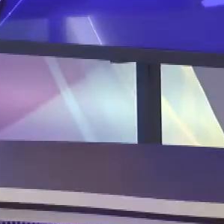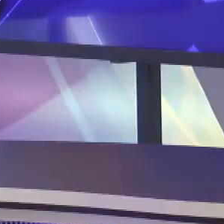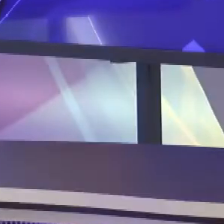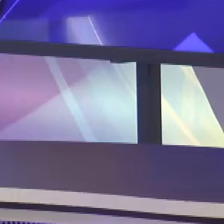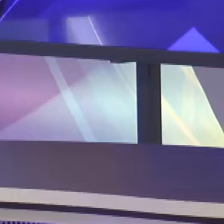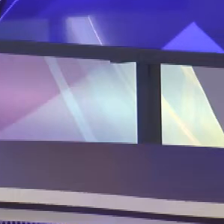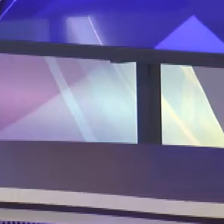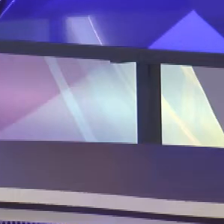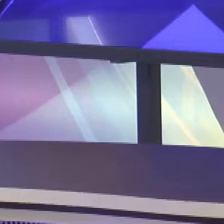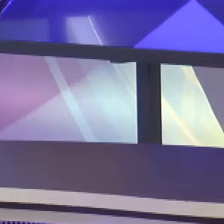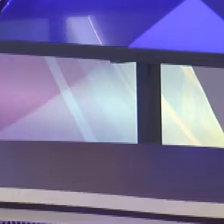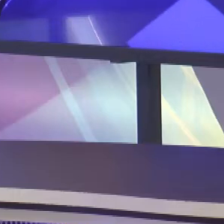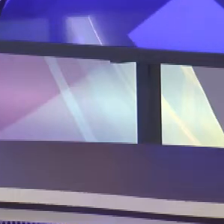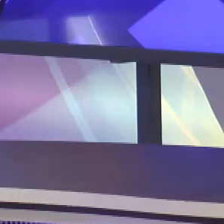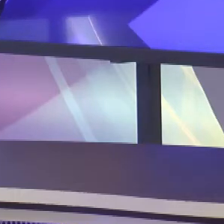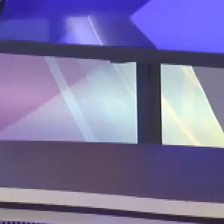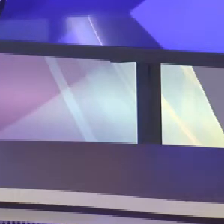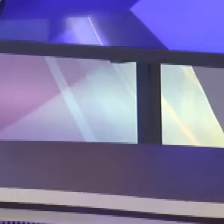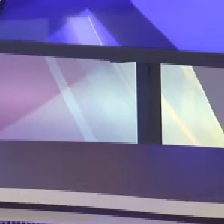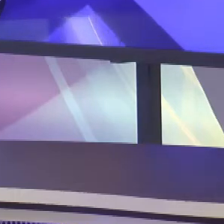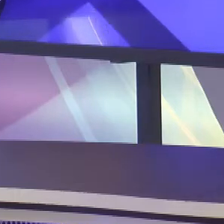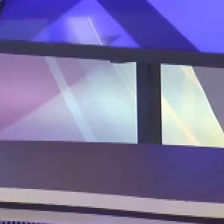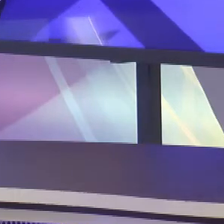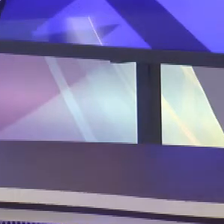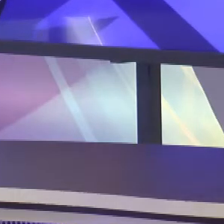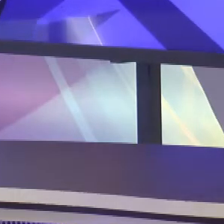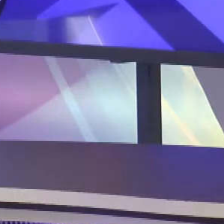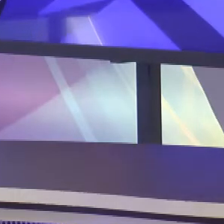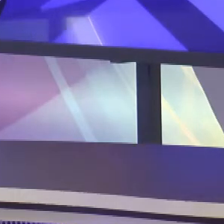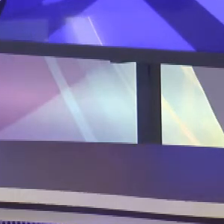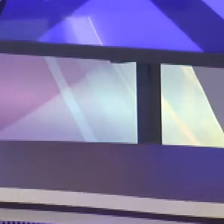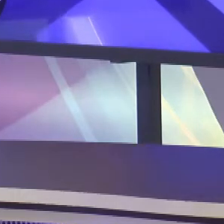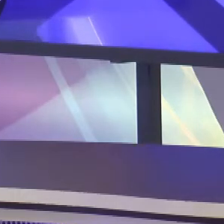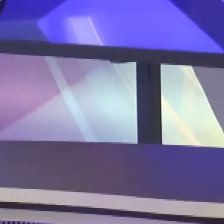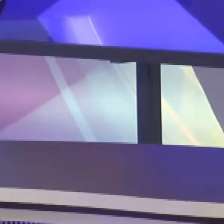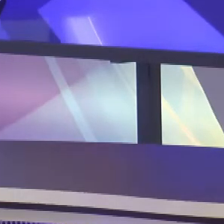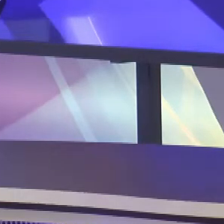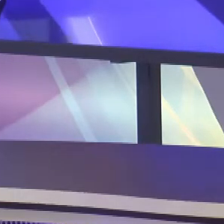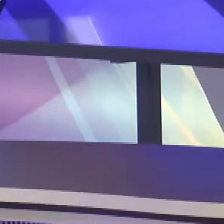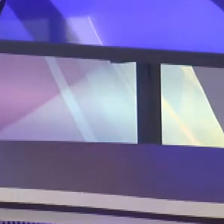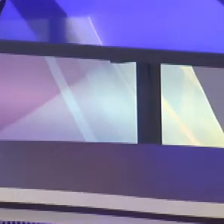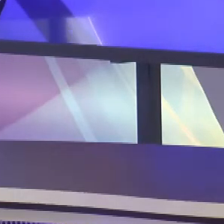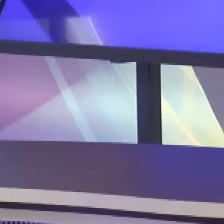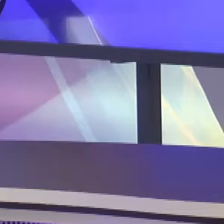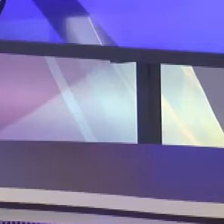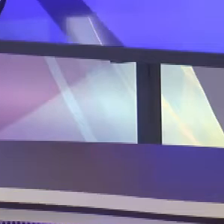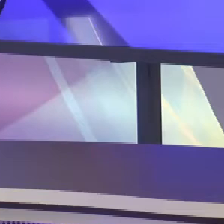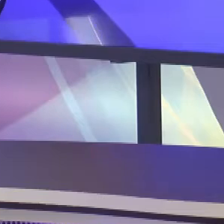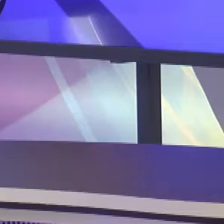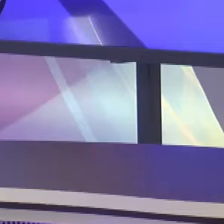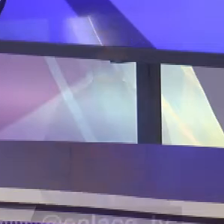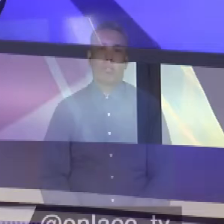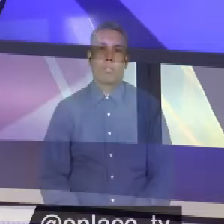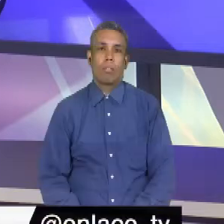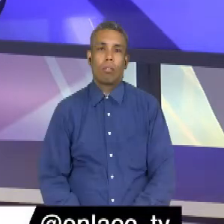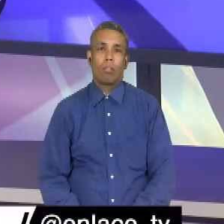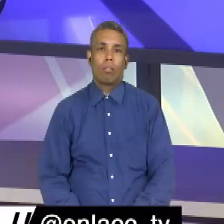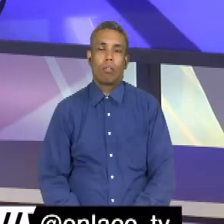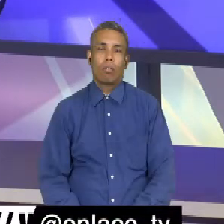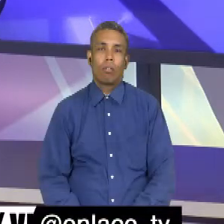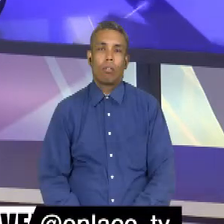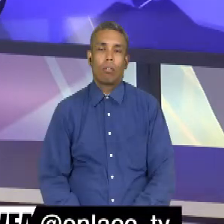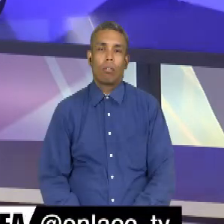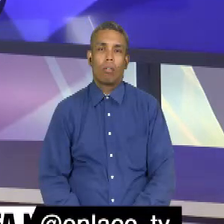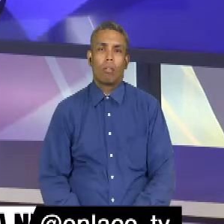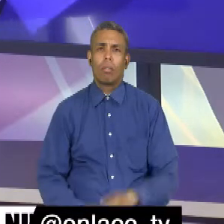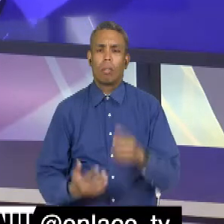En breve inicia en el Salón Cusiana del Club Infantas Encuentro Nacional de Danzas por Parejas. Delegaciones de varias regiones del país